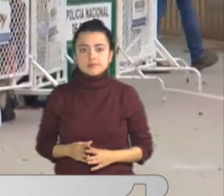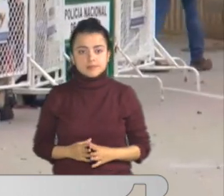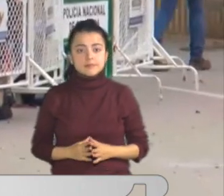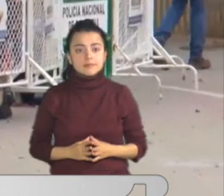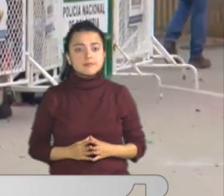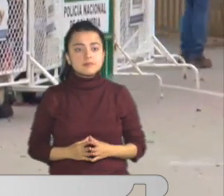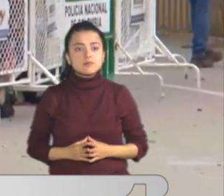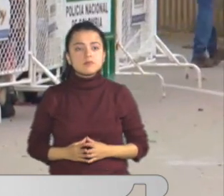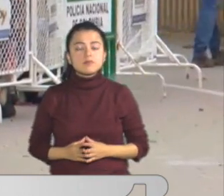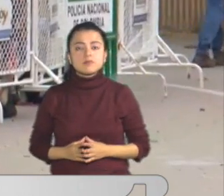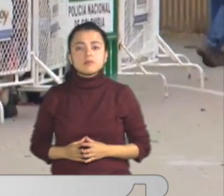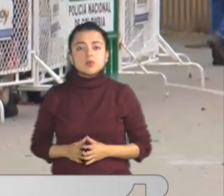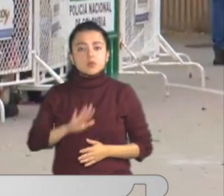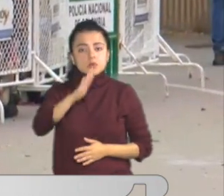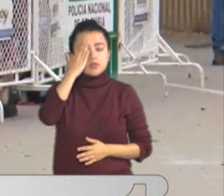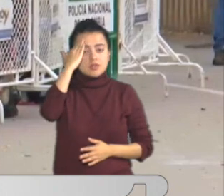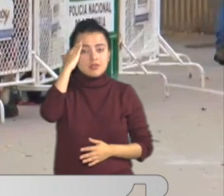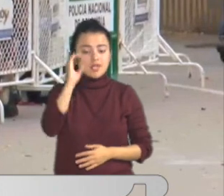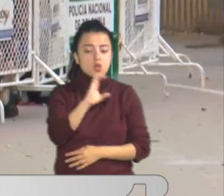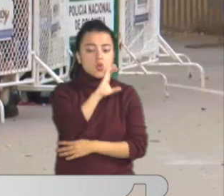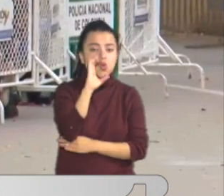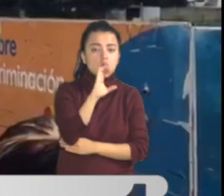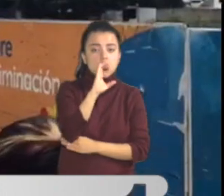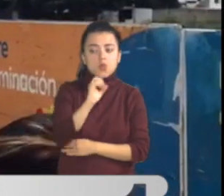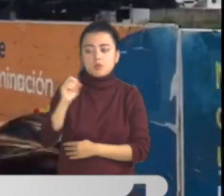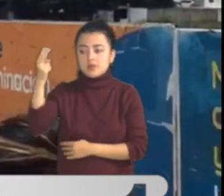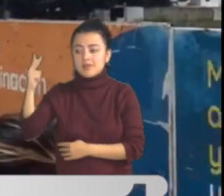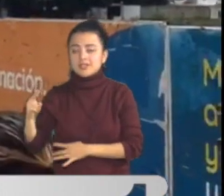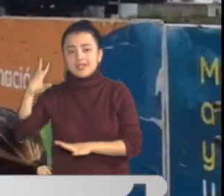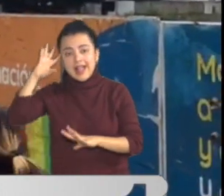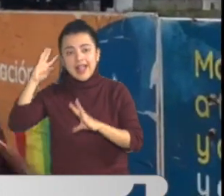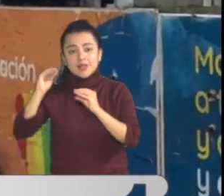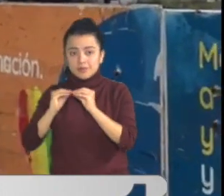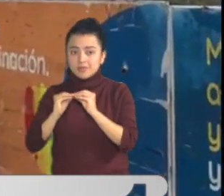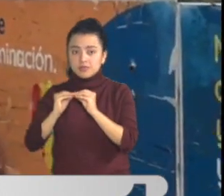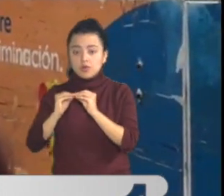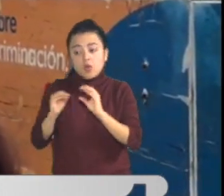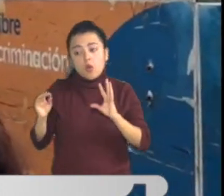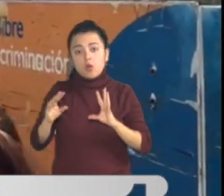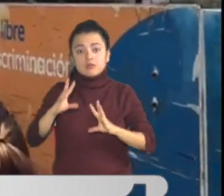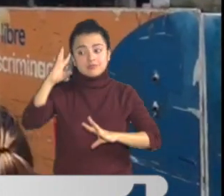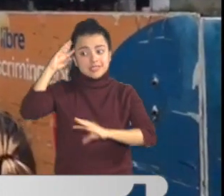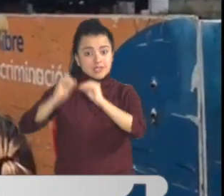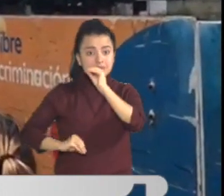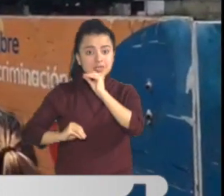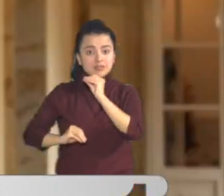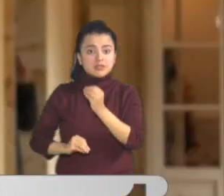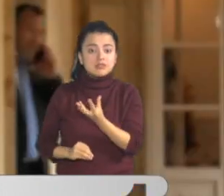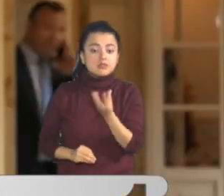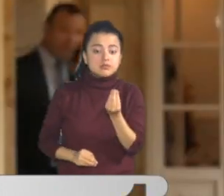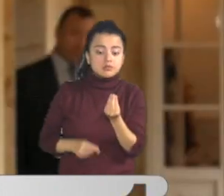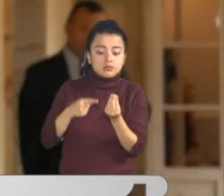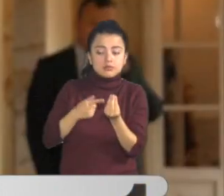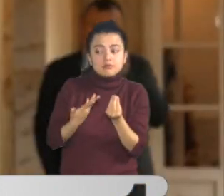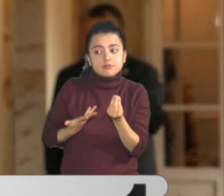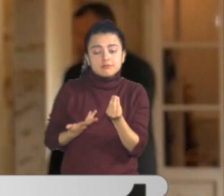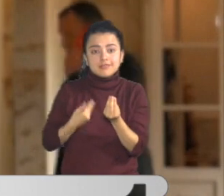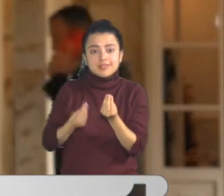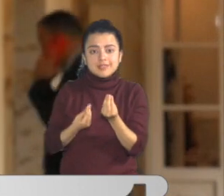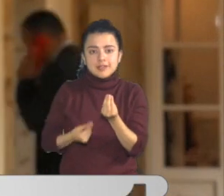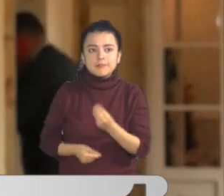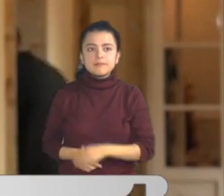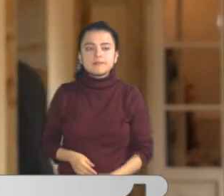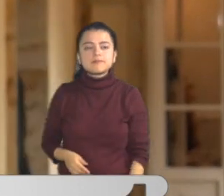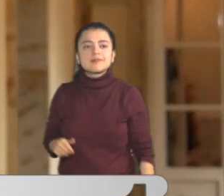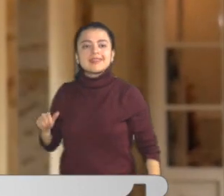venezolano, se deberían respetar las decisiones unilaterales para atención de migrantes, afirma el gerente de fronteras. A 10 años esta población